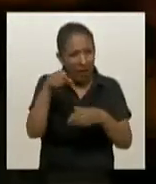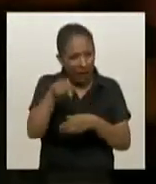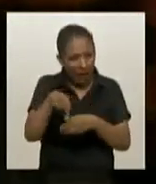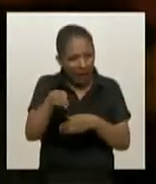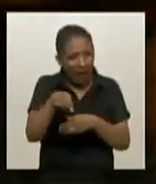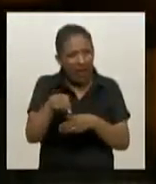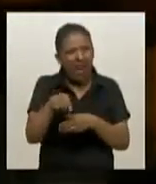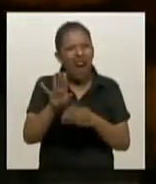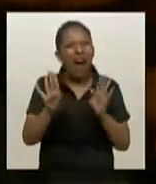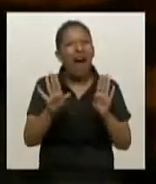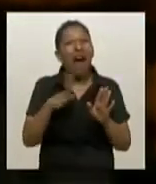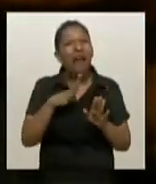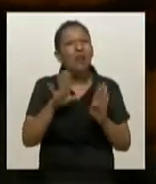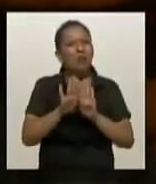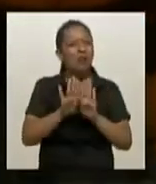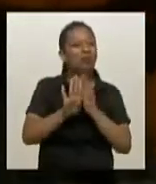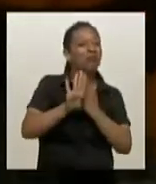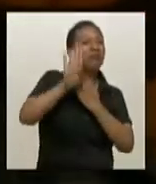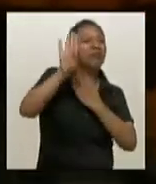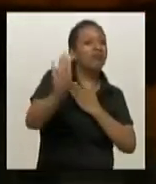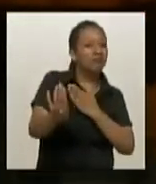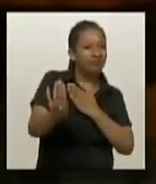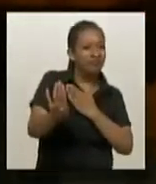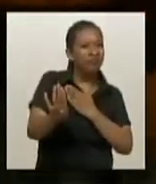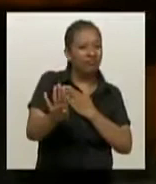en la misma parte médica hay un rechazo para la misma gente,